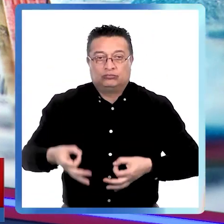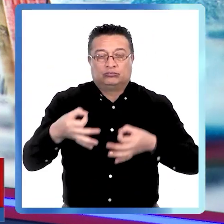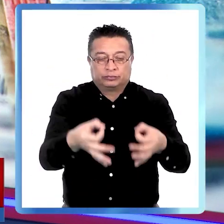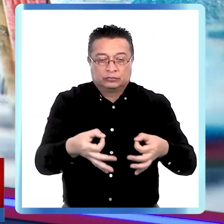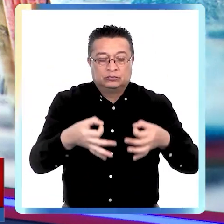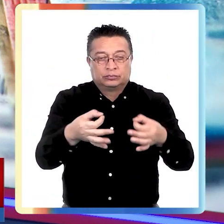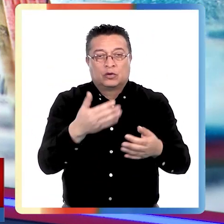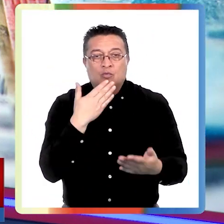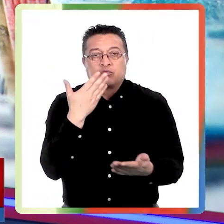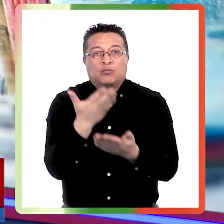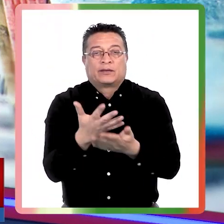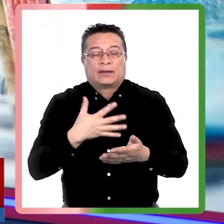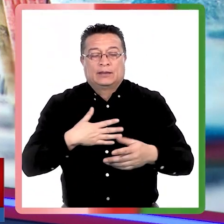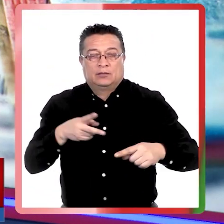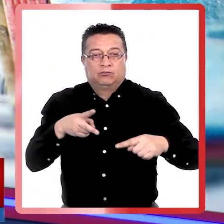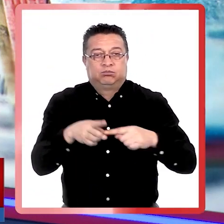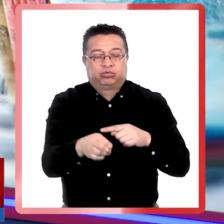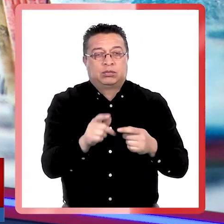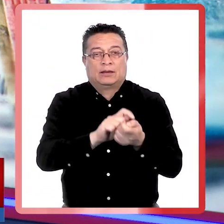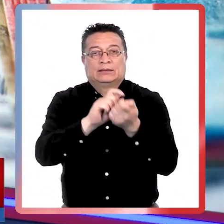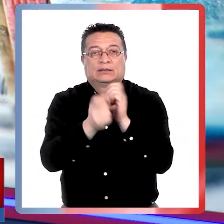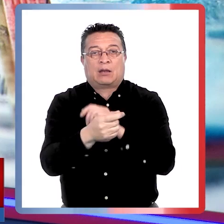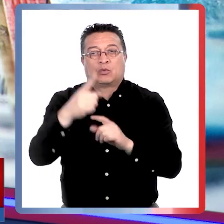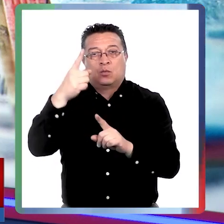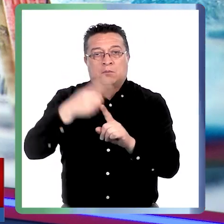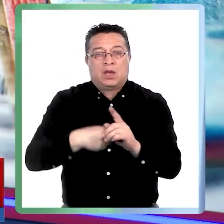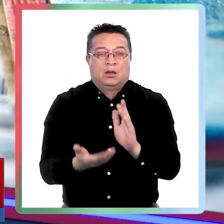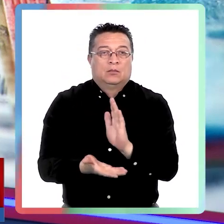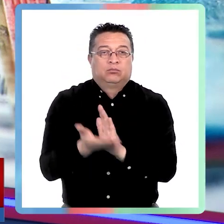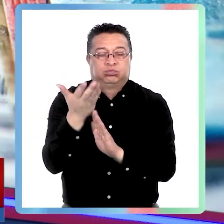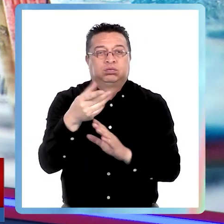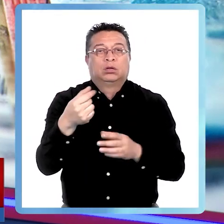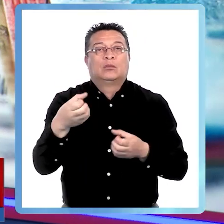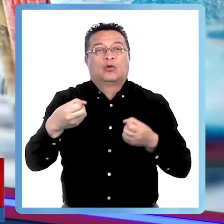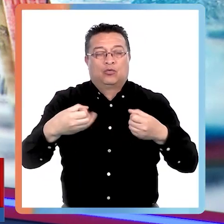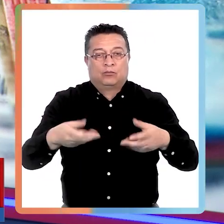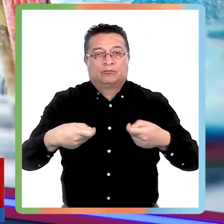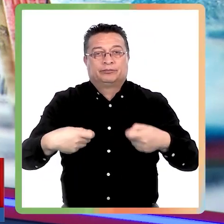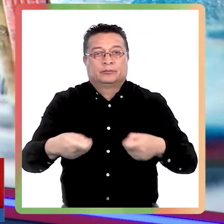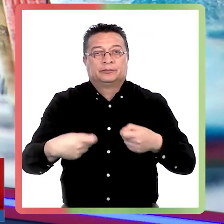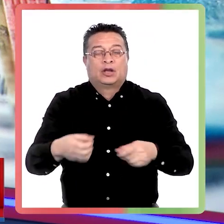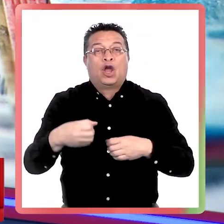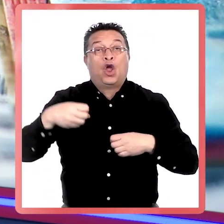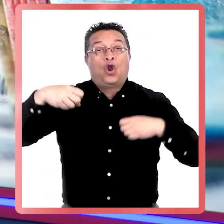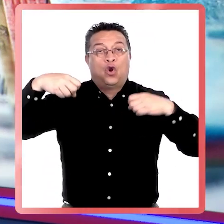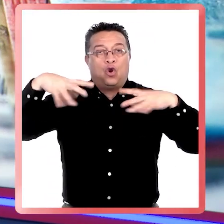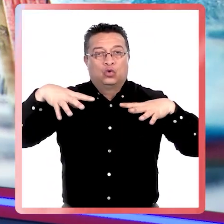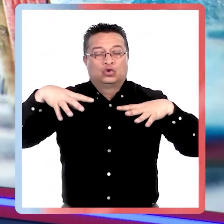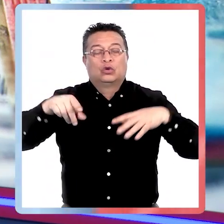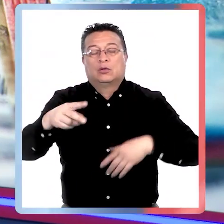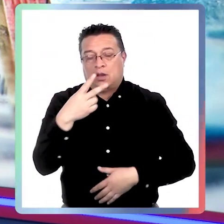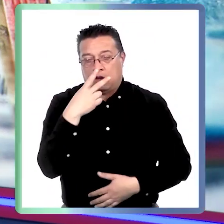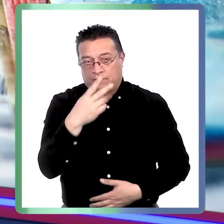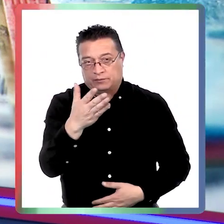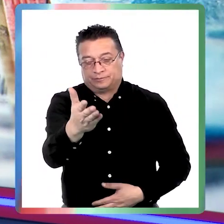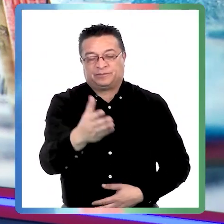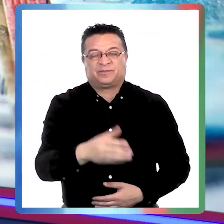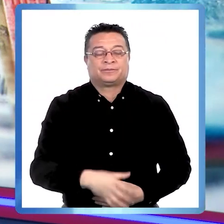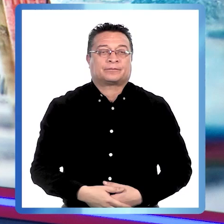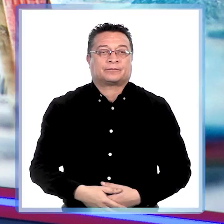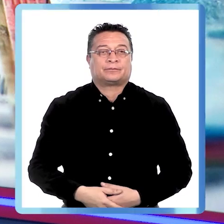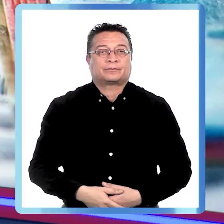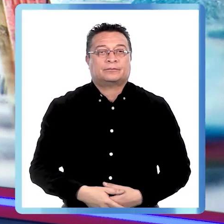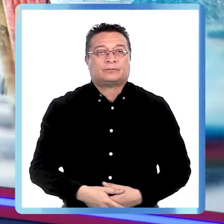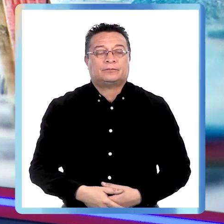han presentado propuestas para frenar el inminente cambio mensual en las boletas de electricidad. Lo revisamos en la nota de